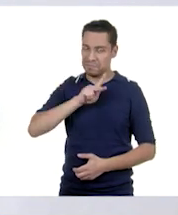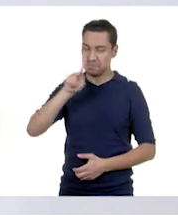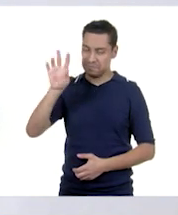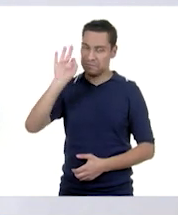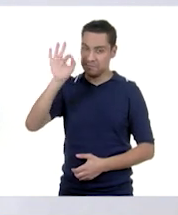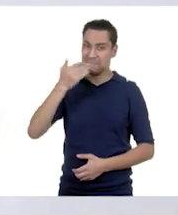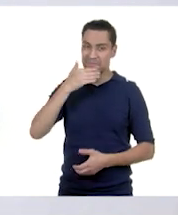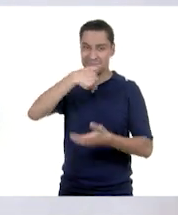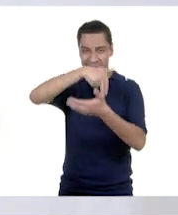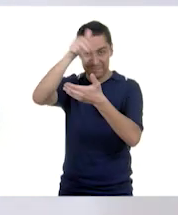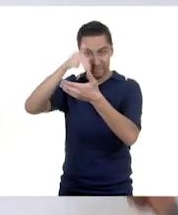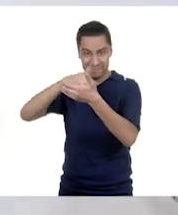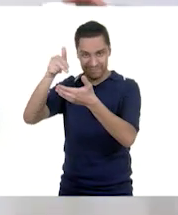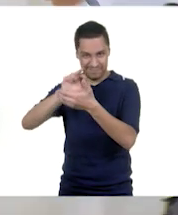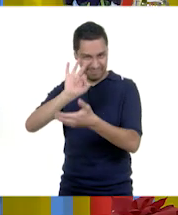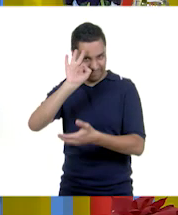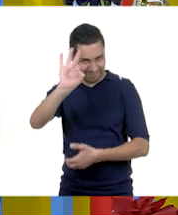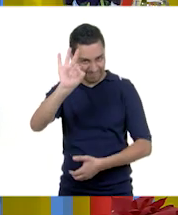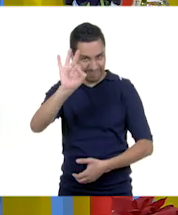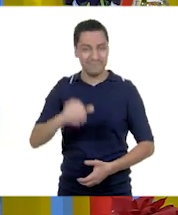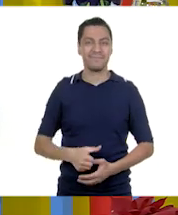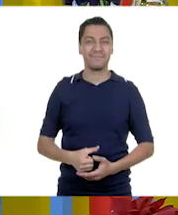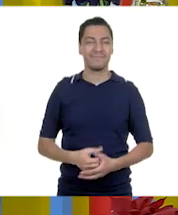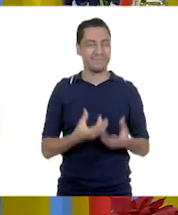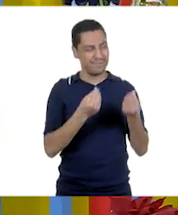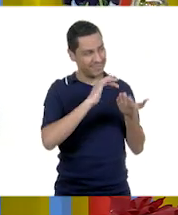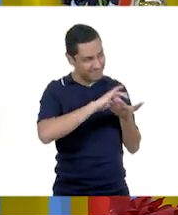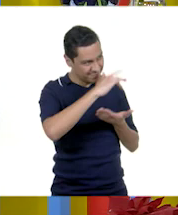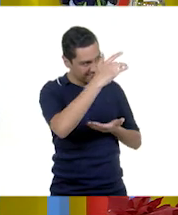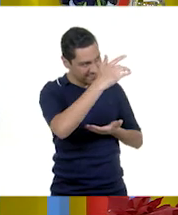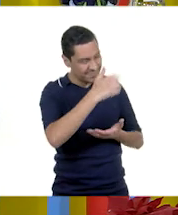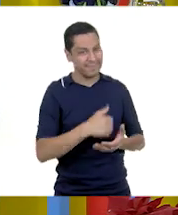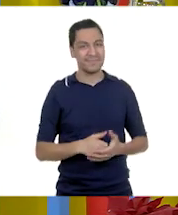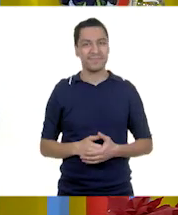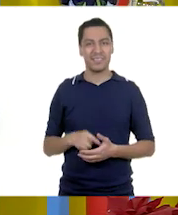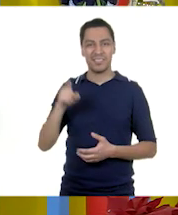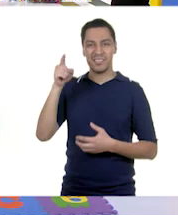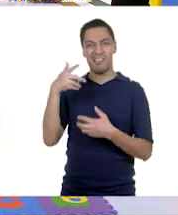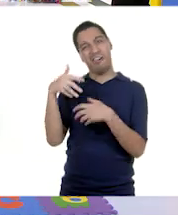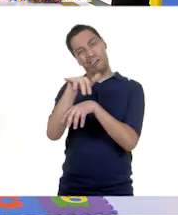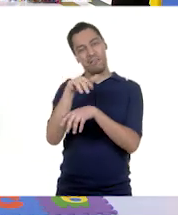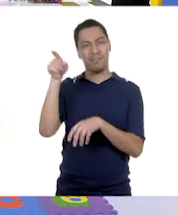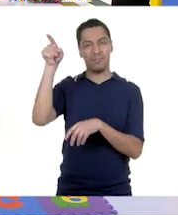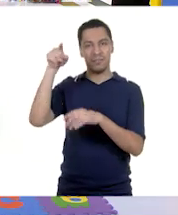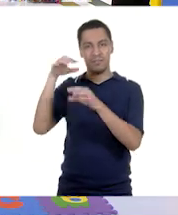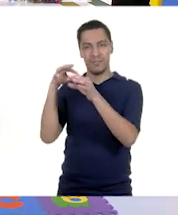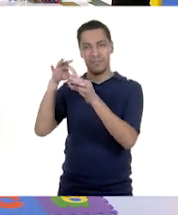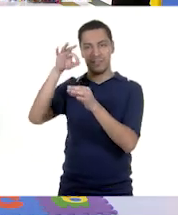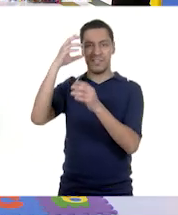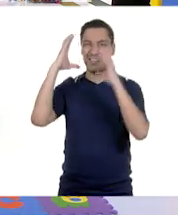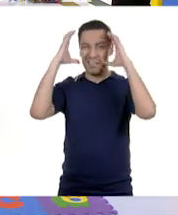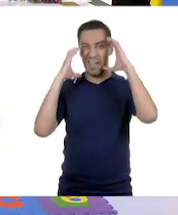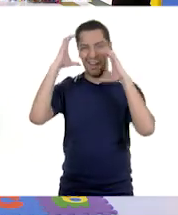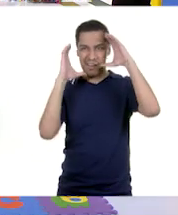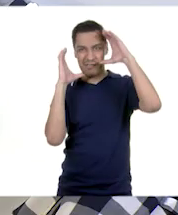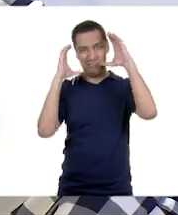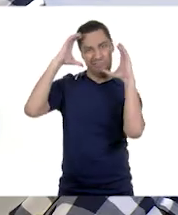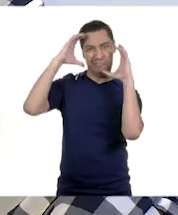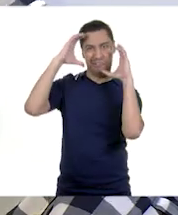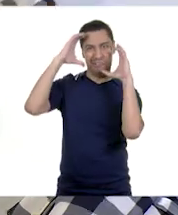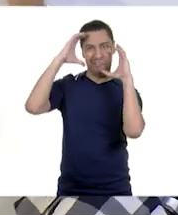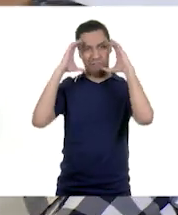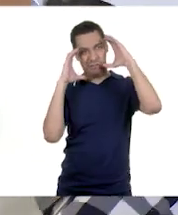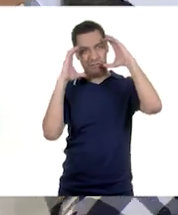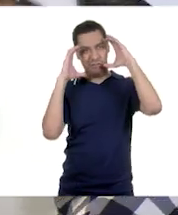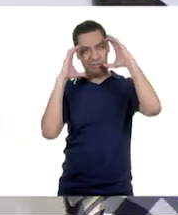muy bien, qué buen trabajo has hecho. Ah, muchas gracias, y mira aquí como me salió chueca una raya de la cara, la voy a poner como si fuera